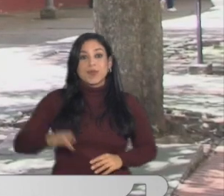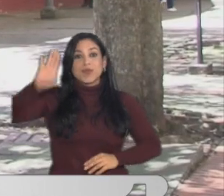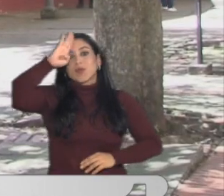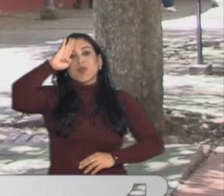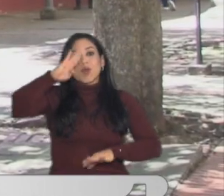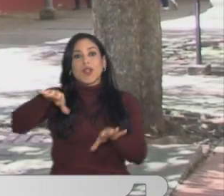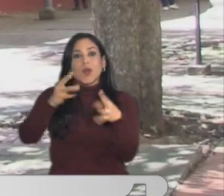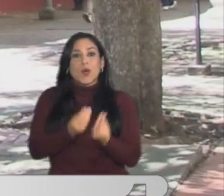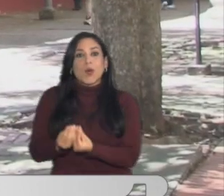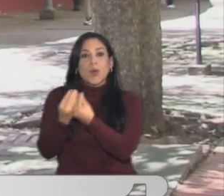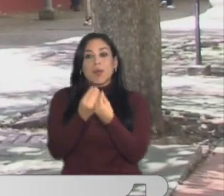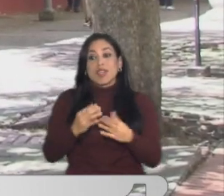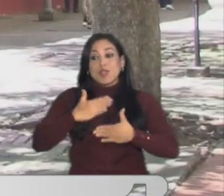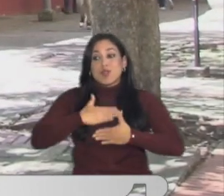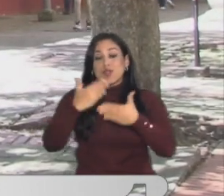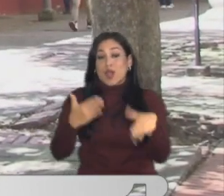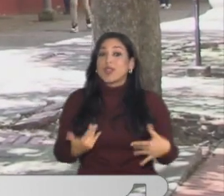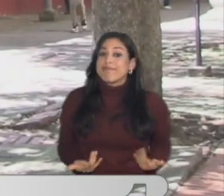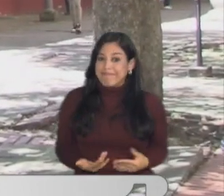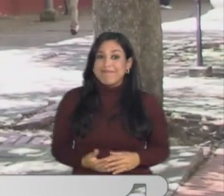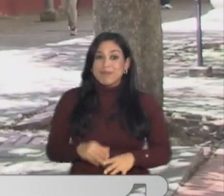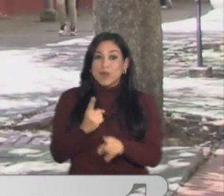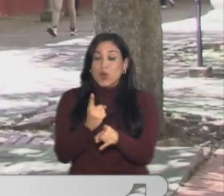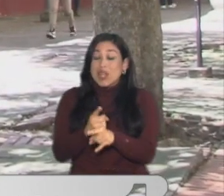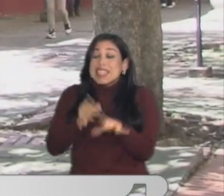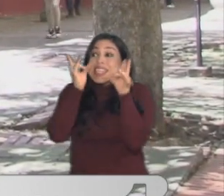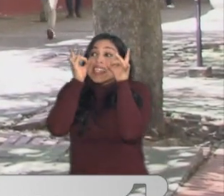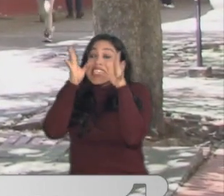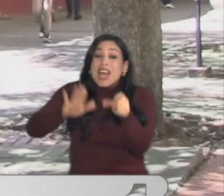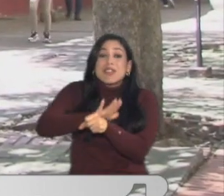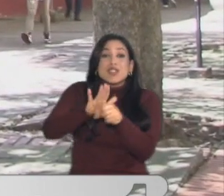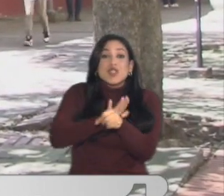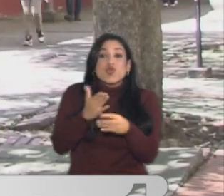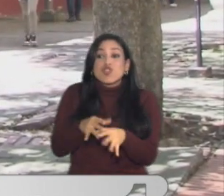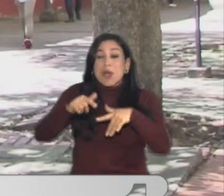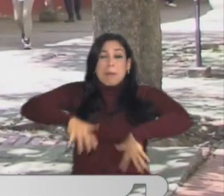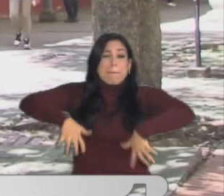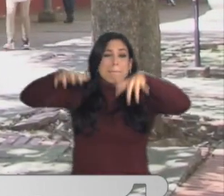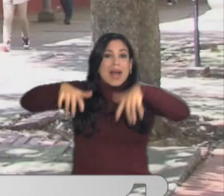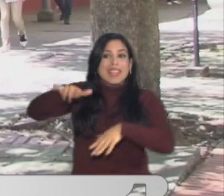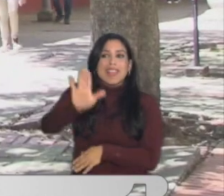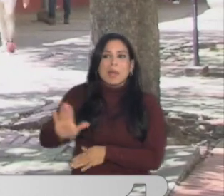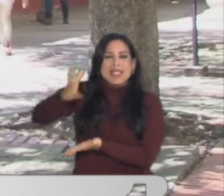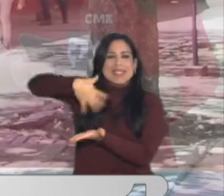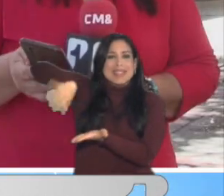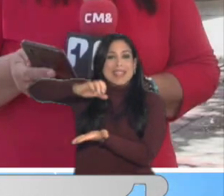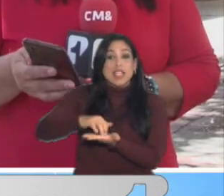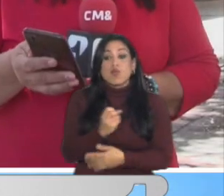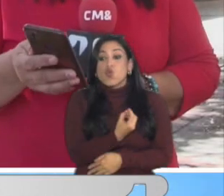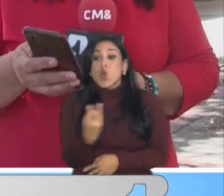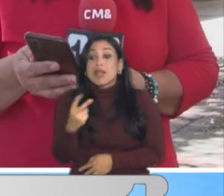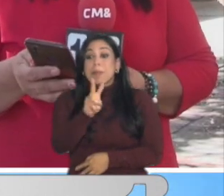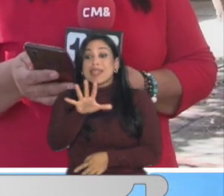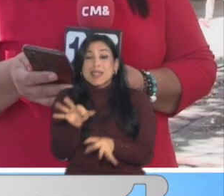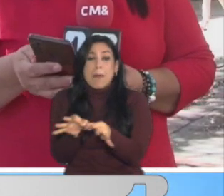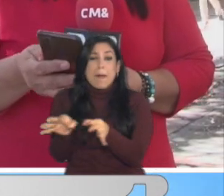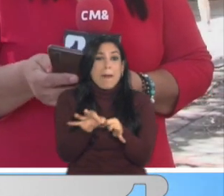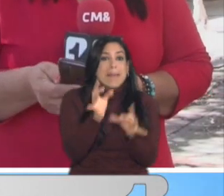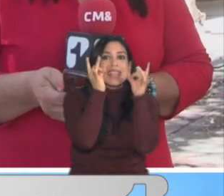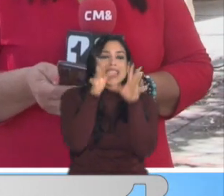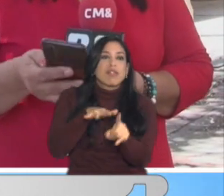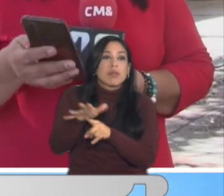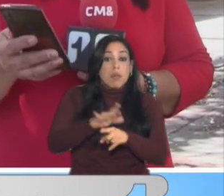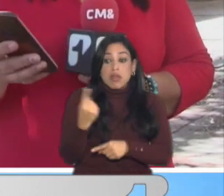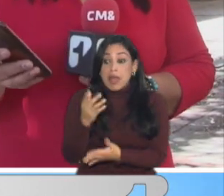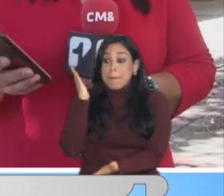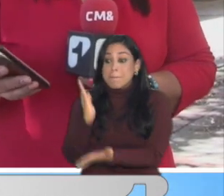Hola, compañeros televidentes, cordial saludo. Pues como usted lo señala, sigue siendo crítica la situación invernal en Santander. Allá hay 25 municipios en calamidad pública y en las